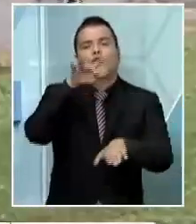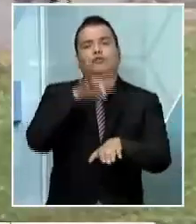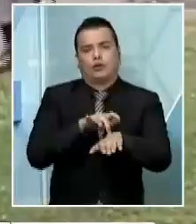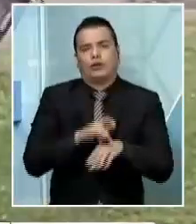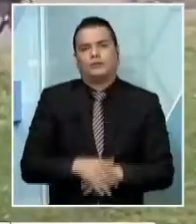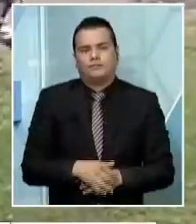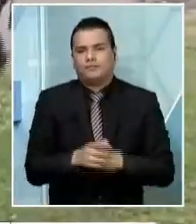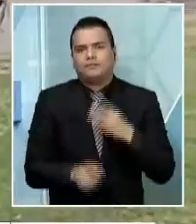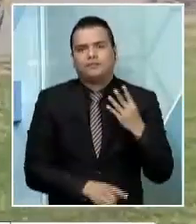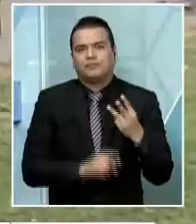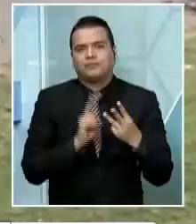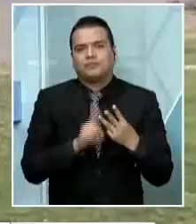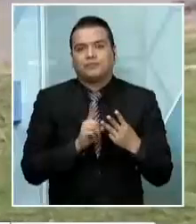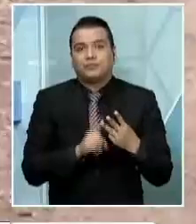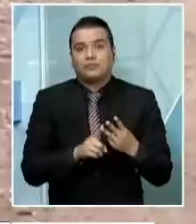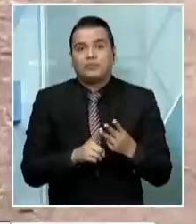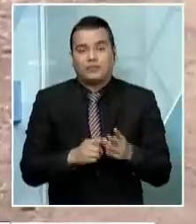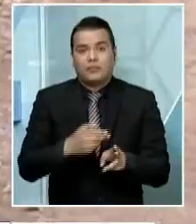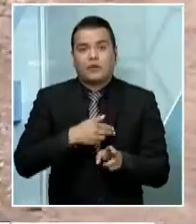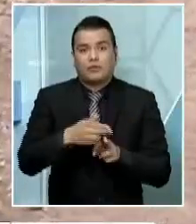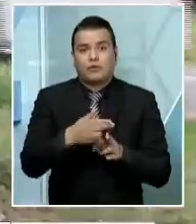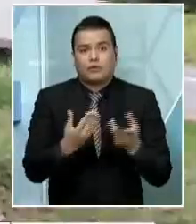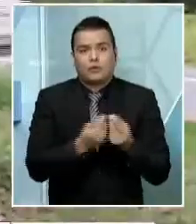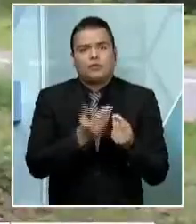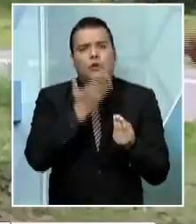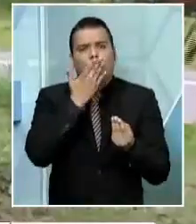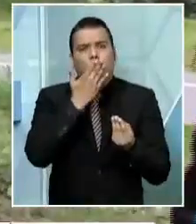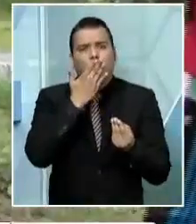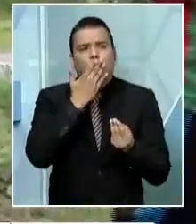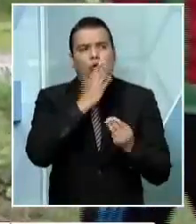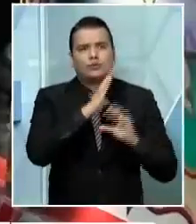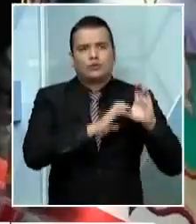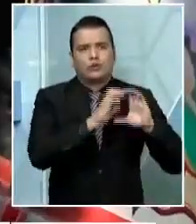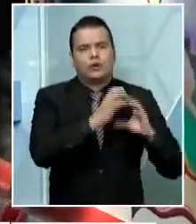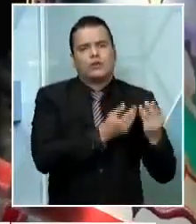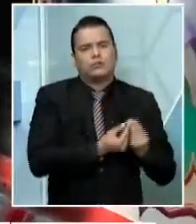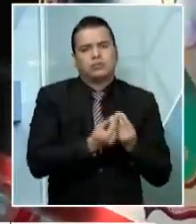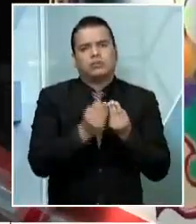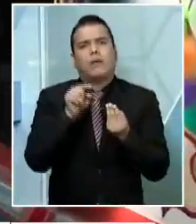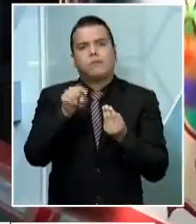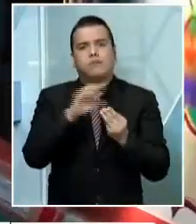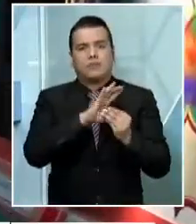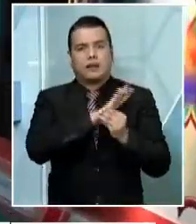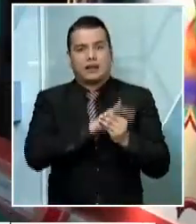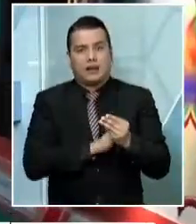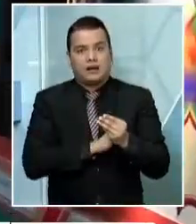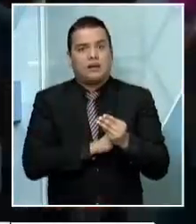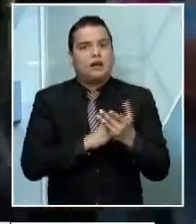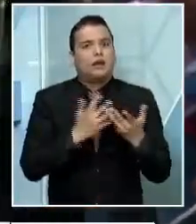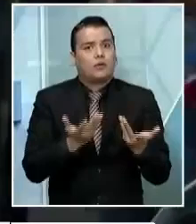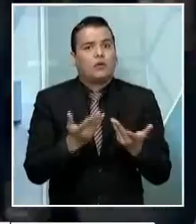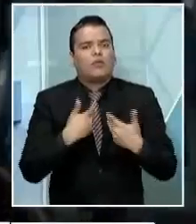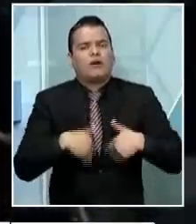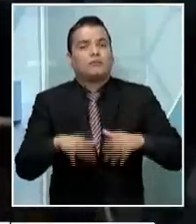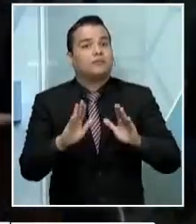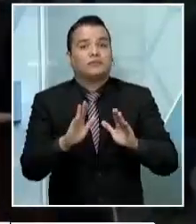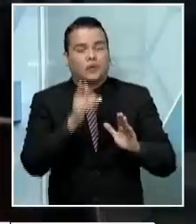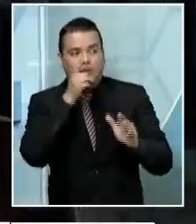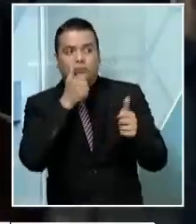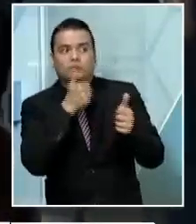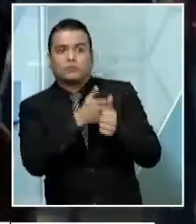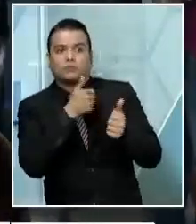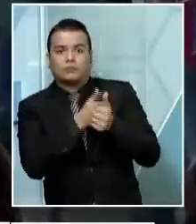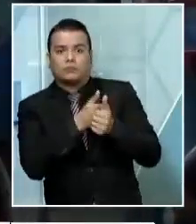Autoridades caleñas se preparan para la llegada de la marcha indígena que viene del Cauca. Habrá protocolos especiales en su recorrido y estadía en la